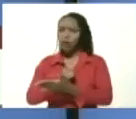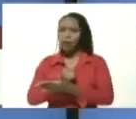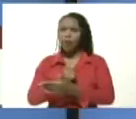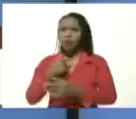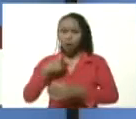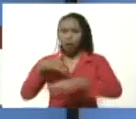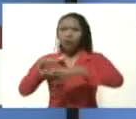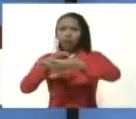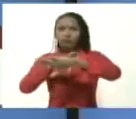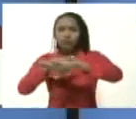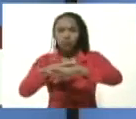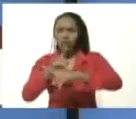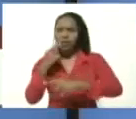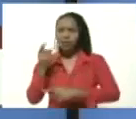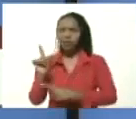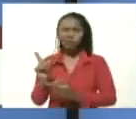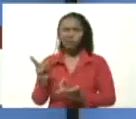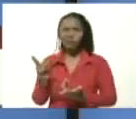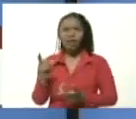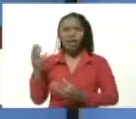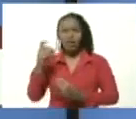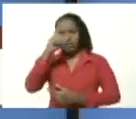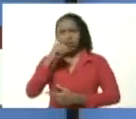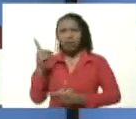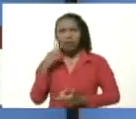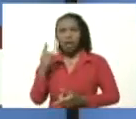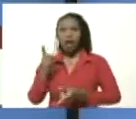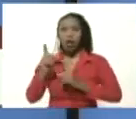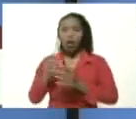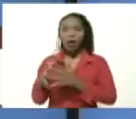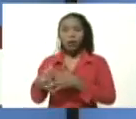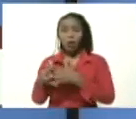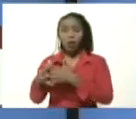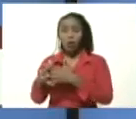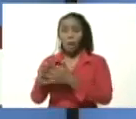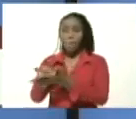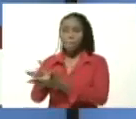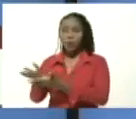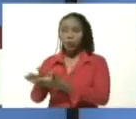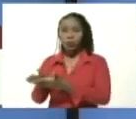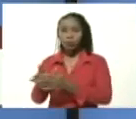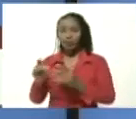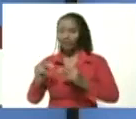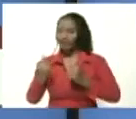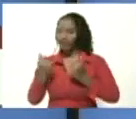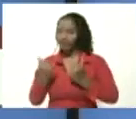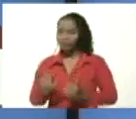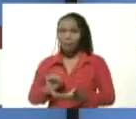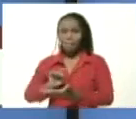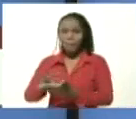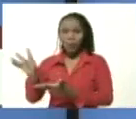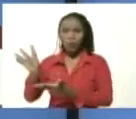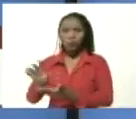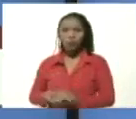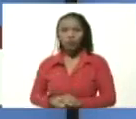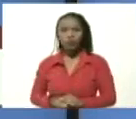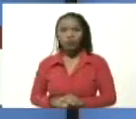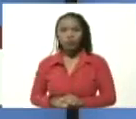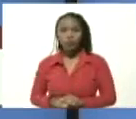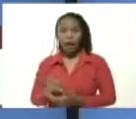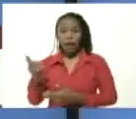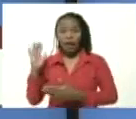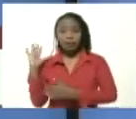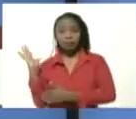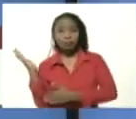disculpas, él es muy arrogante. Y si pide disculpas, los gringos lo votan de inmediato. Él está al servicio